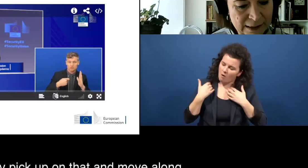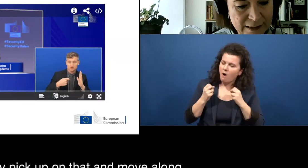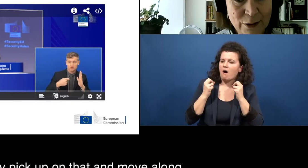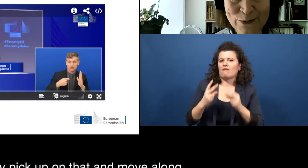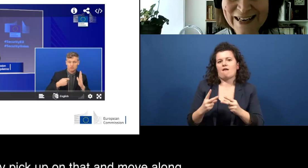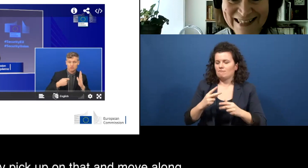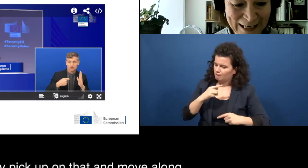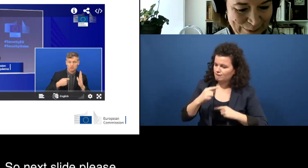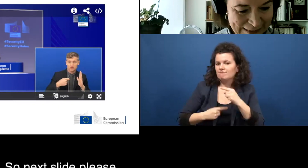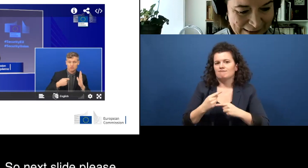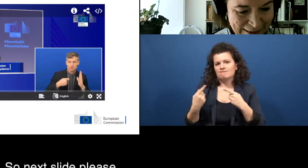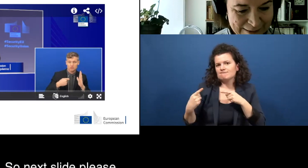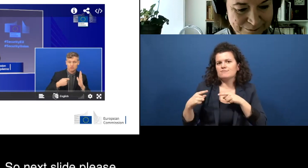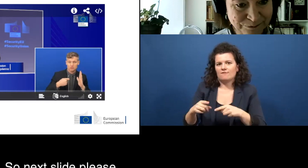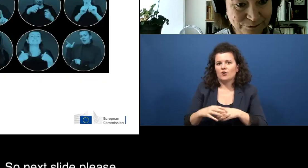y